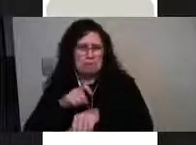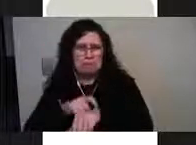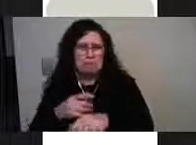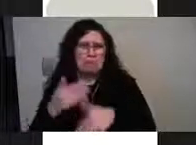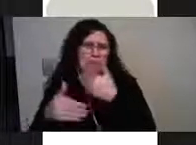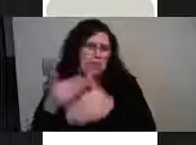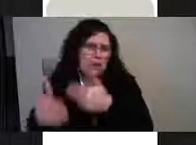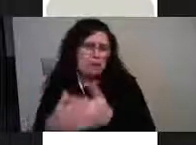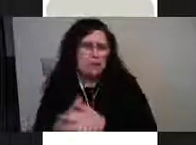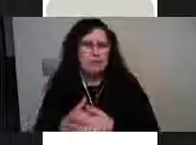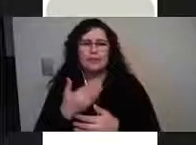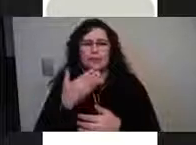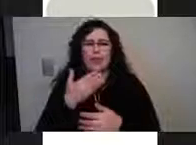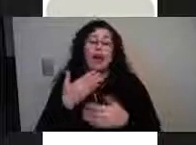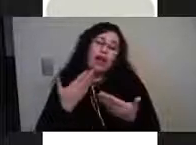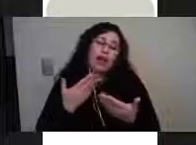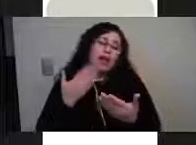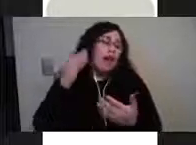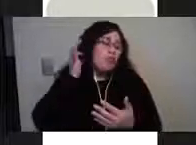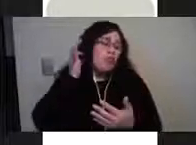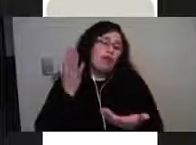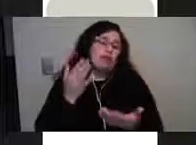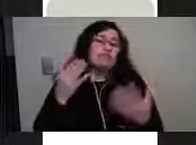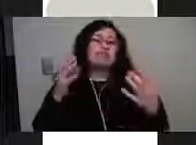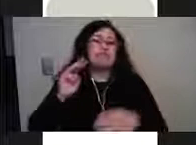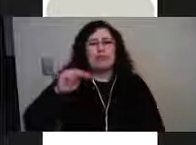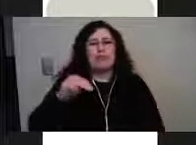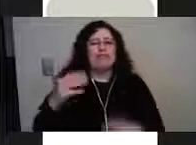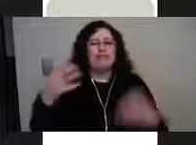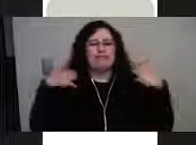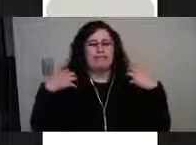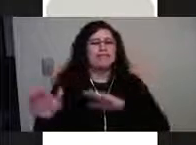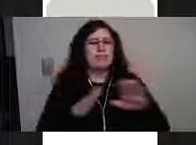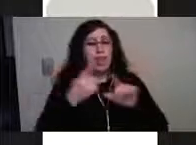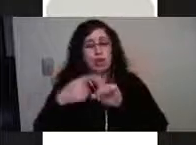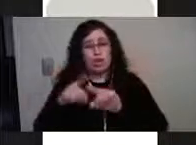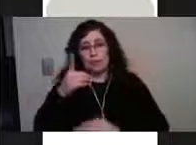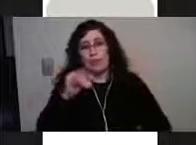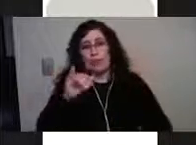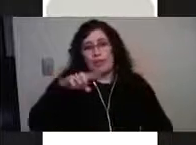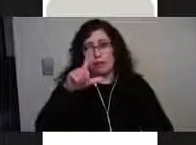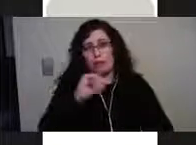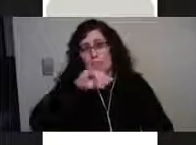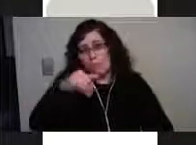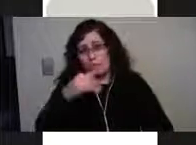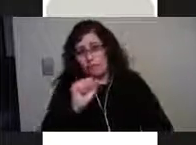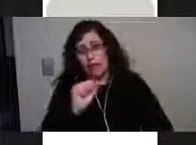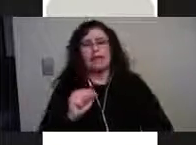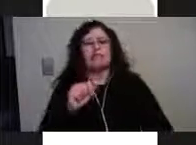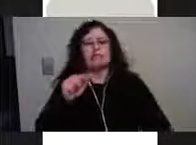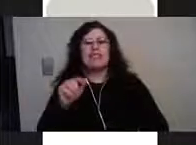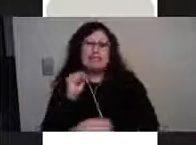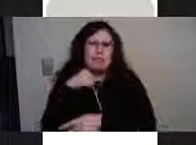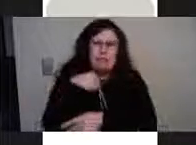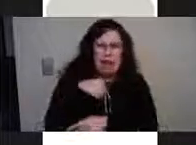o sobre la función materna, ¿ya? Y la diplegia espástica, ya que es una forma más frecuente de parálisis cerebral